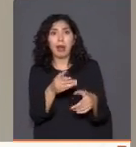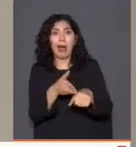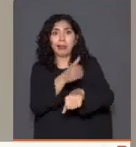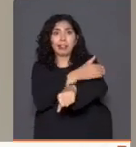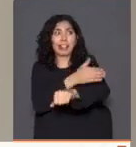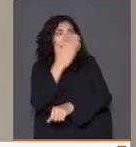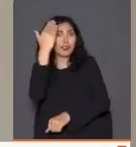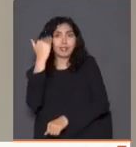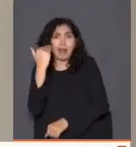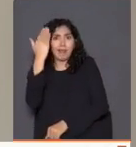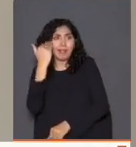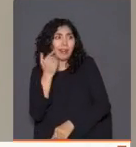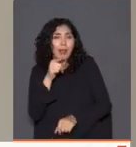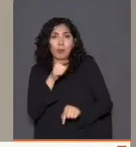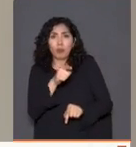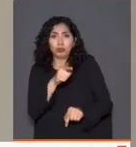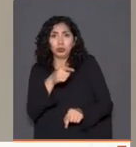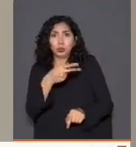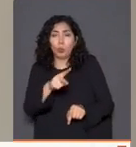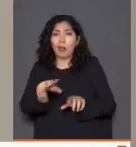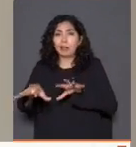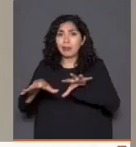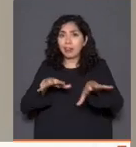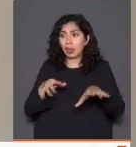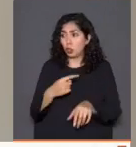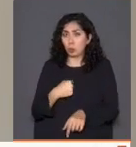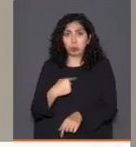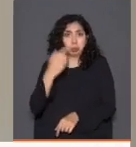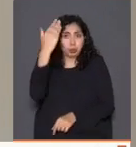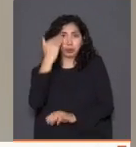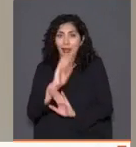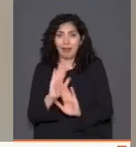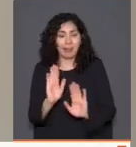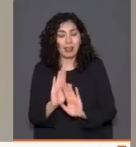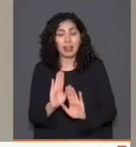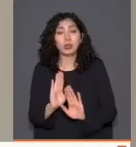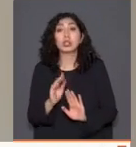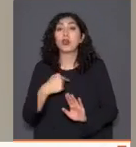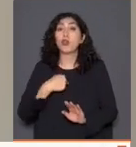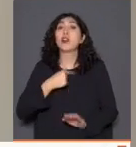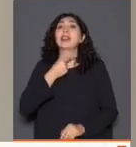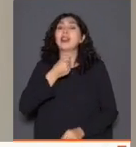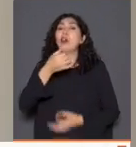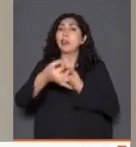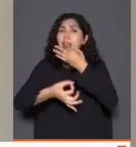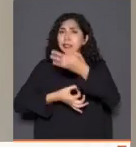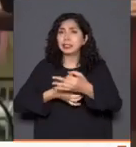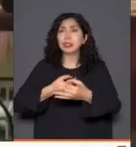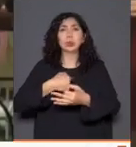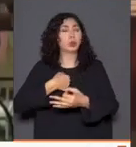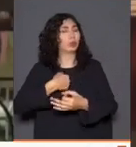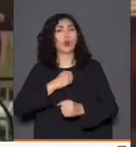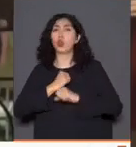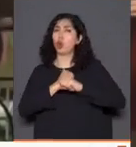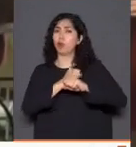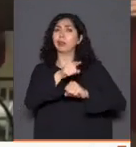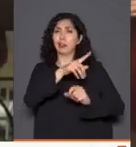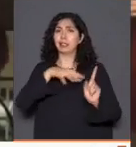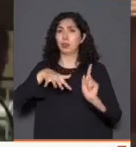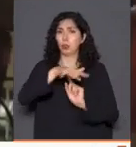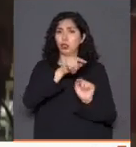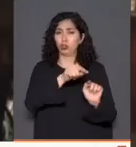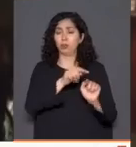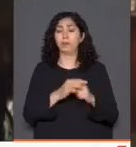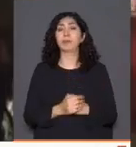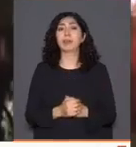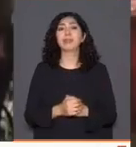organizadores del evento ni de las animadoras ni Mía quiero por tanto señalar mi más categórica condena a este hecho el reproche a lo ocurrido